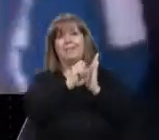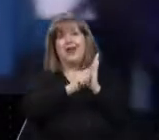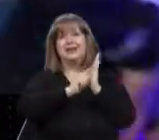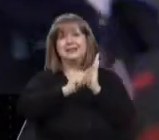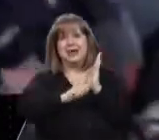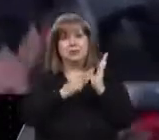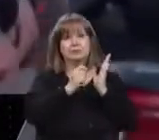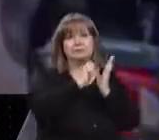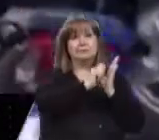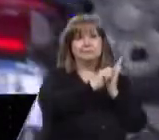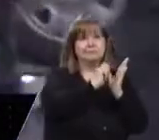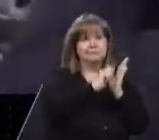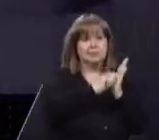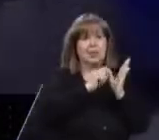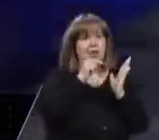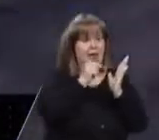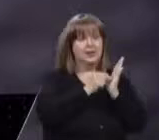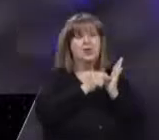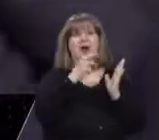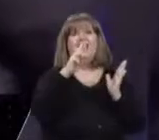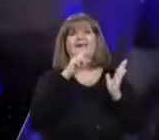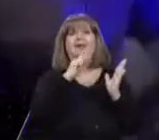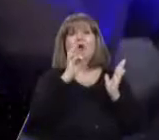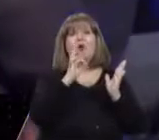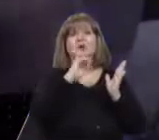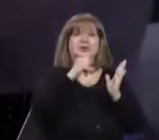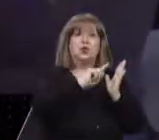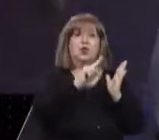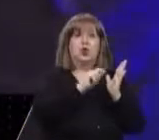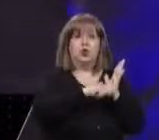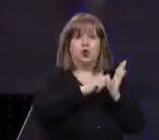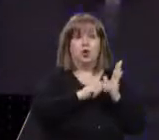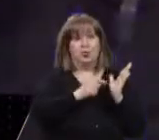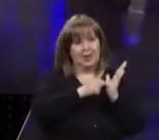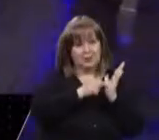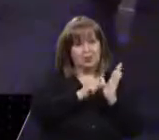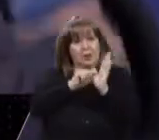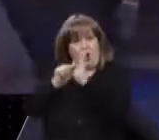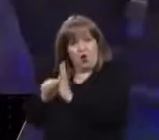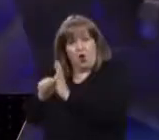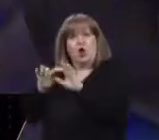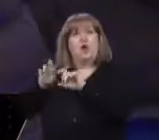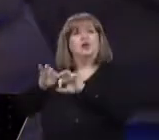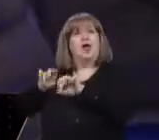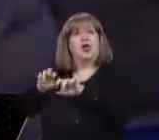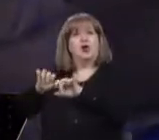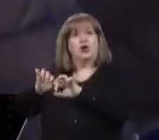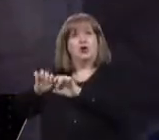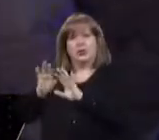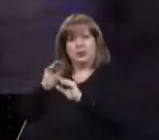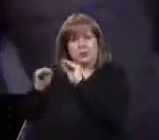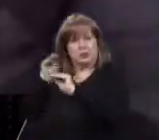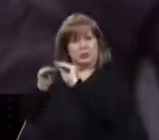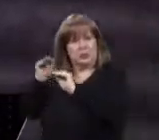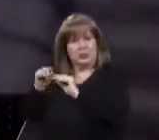en un sistema informático y nosotros de ahí tenemos una base de datos donde sacamos las estadísticas. Bien, perfecto. O sea, chicos, para que quede claro,